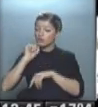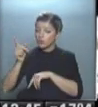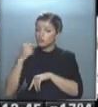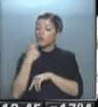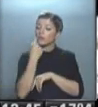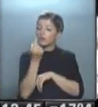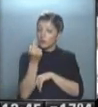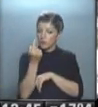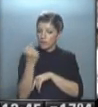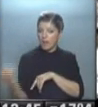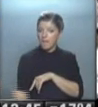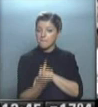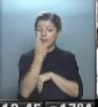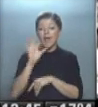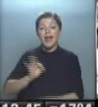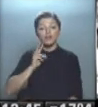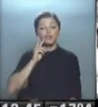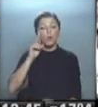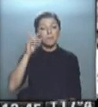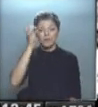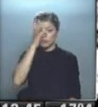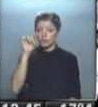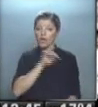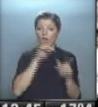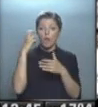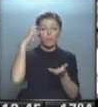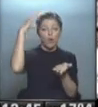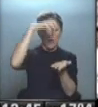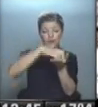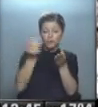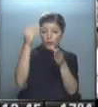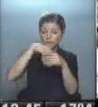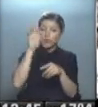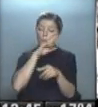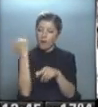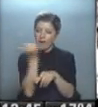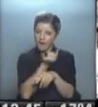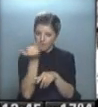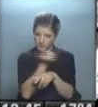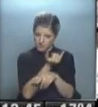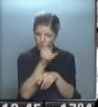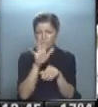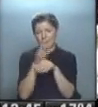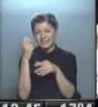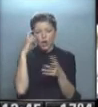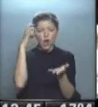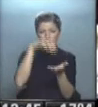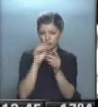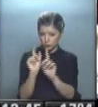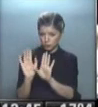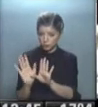por primera vez en 2012 a mujeres en el Consejo de la Yura, una especie de parlamento.